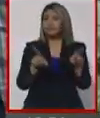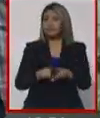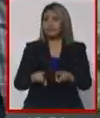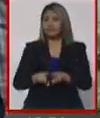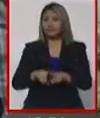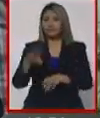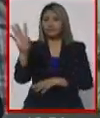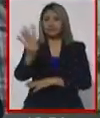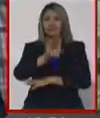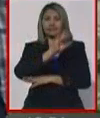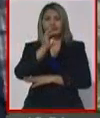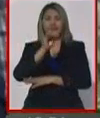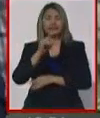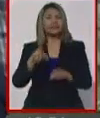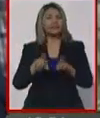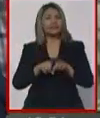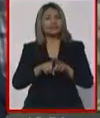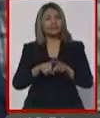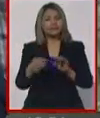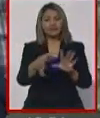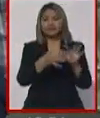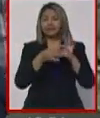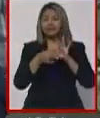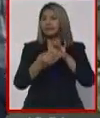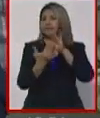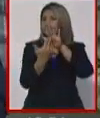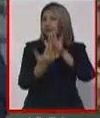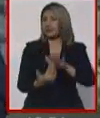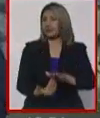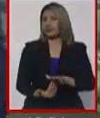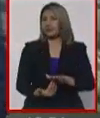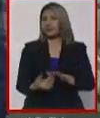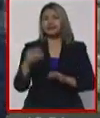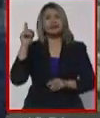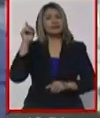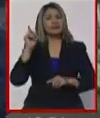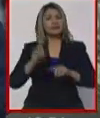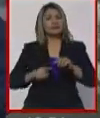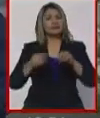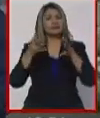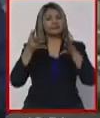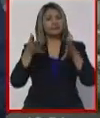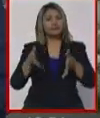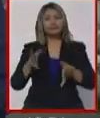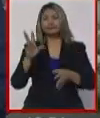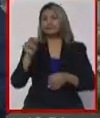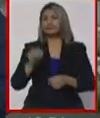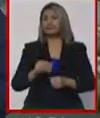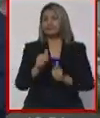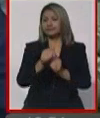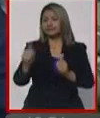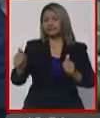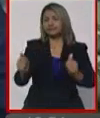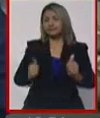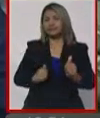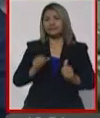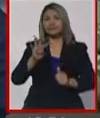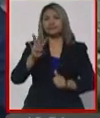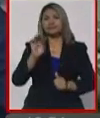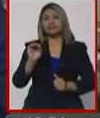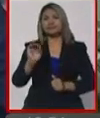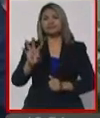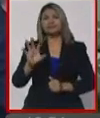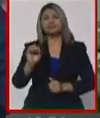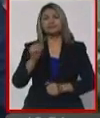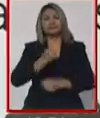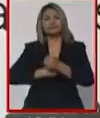hermanos bolivianos, apostamos siempre por la unidad, la discriminación no debe existir más. No podemos retroceder a 40,